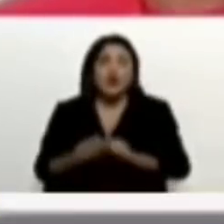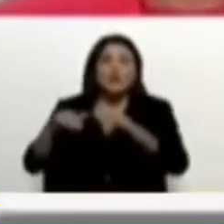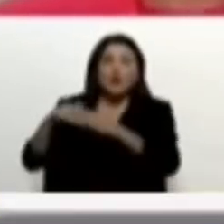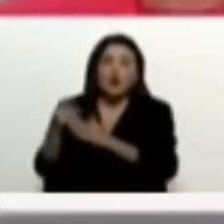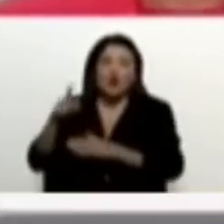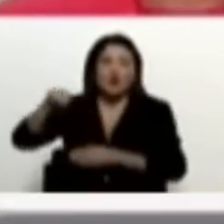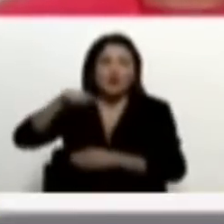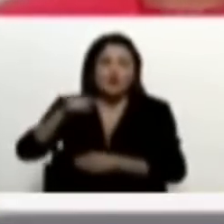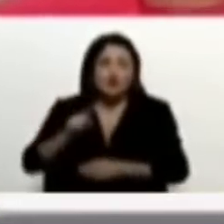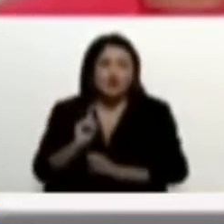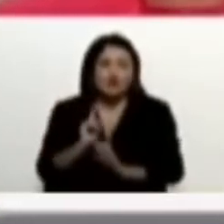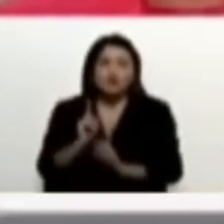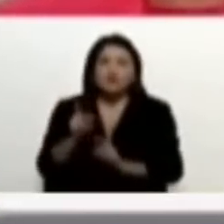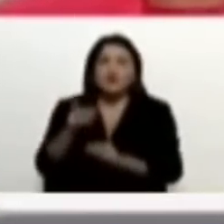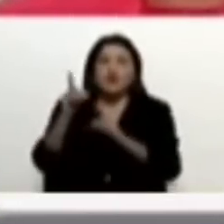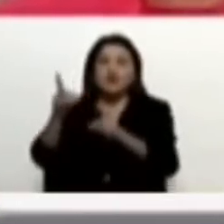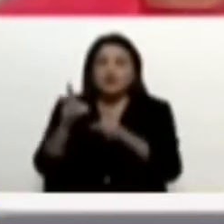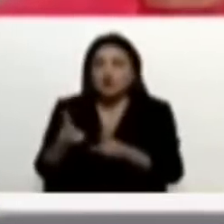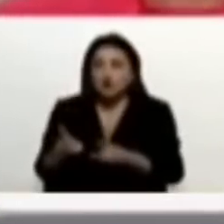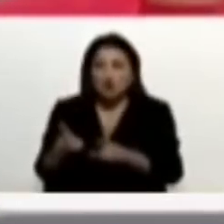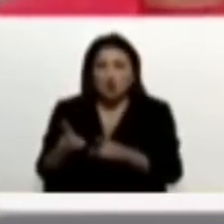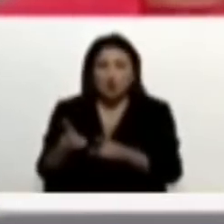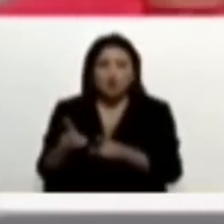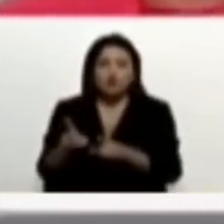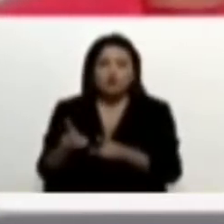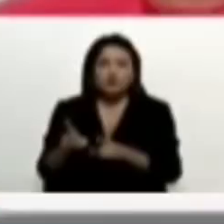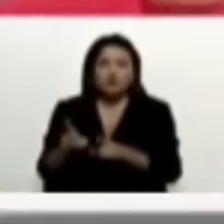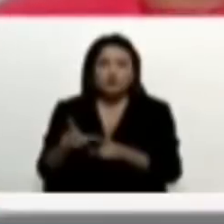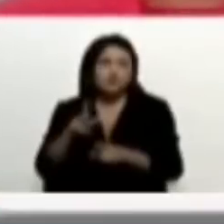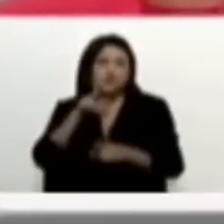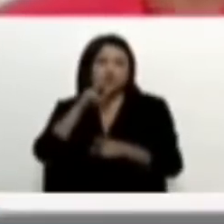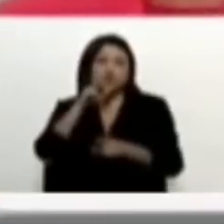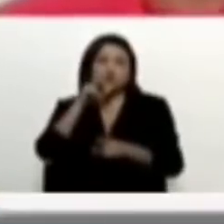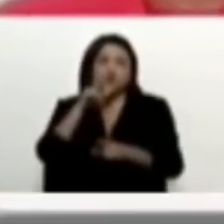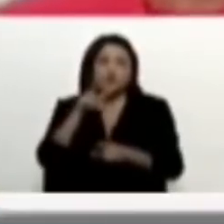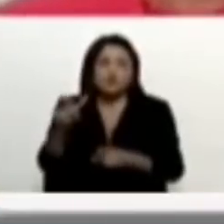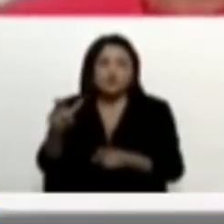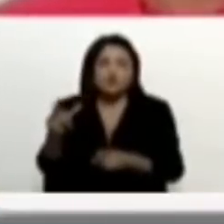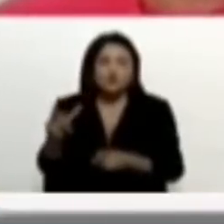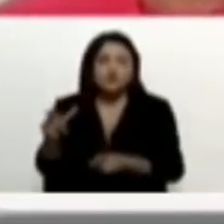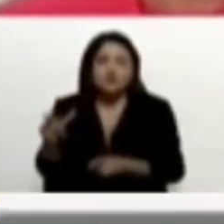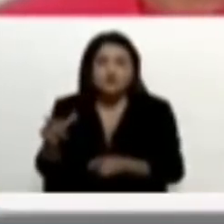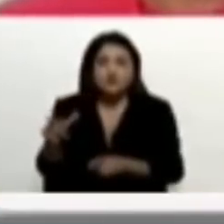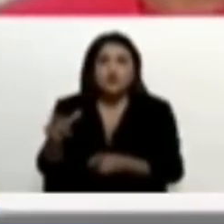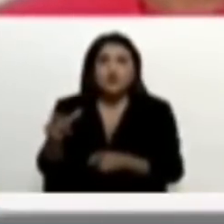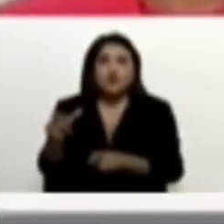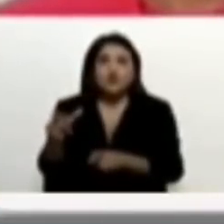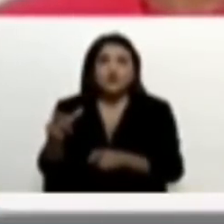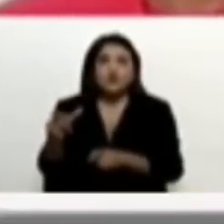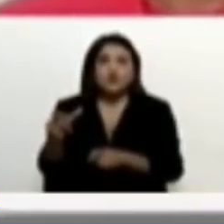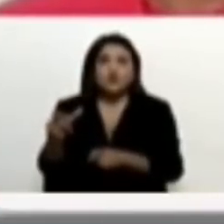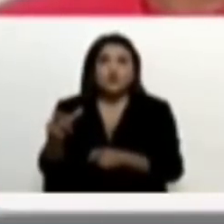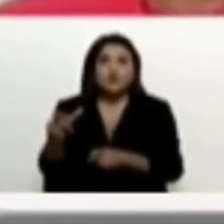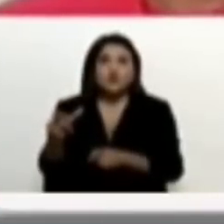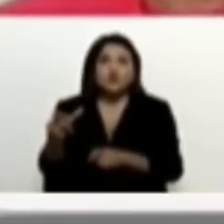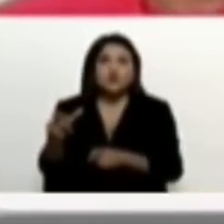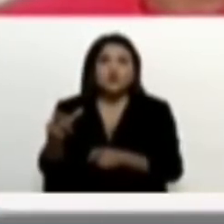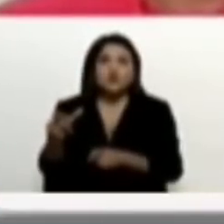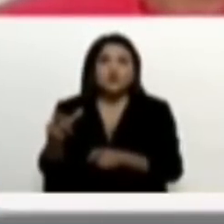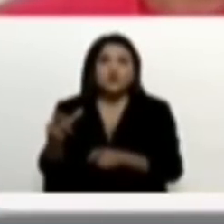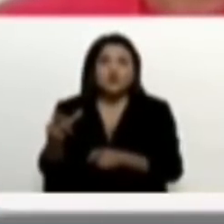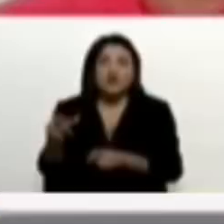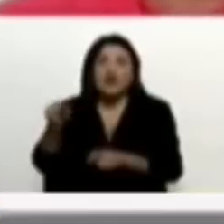Una resolución indigna. Una resolución que